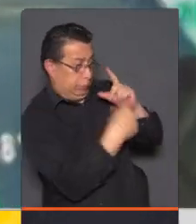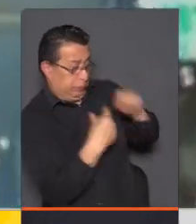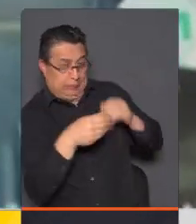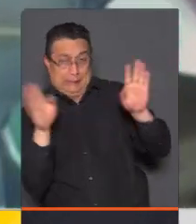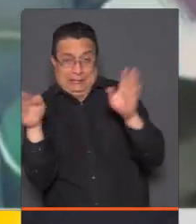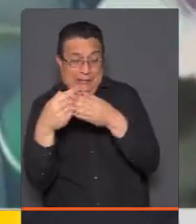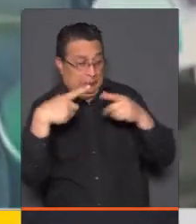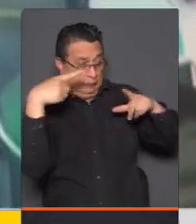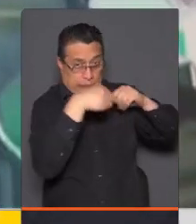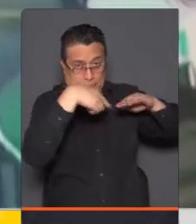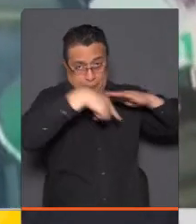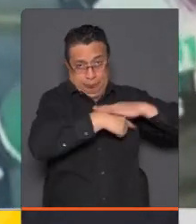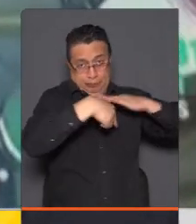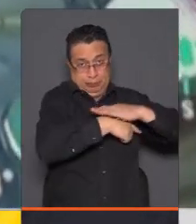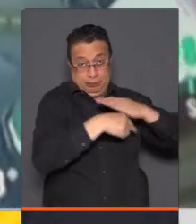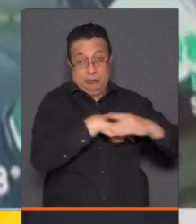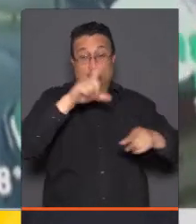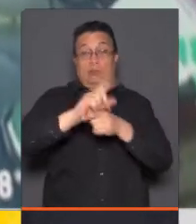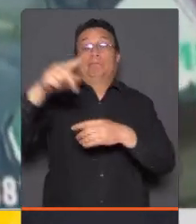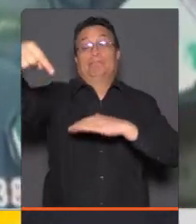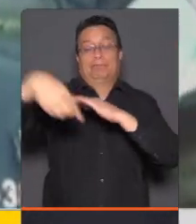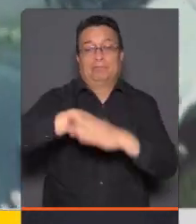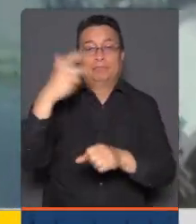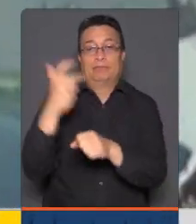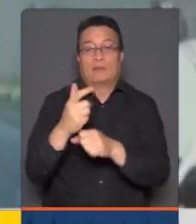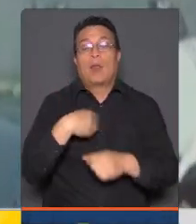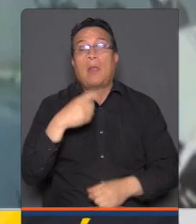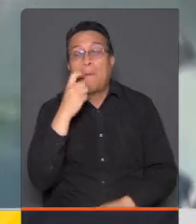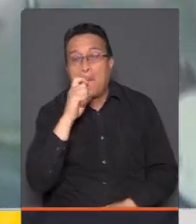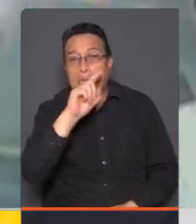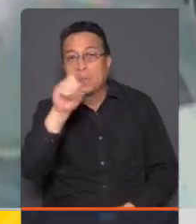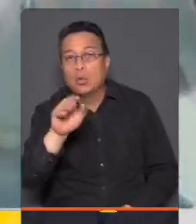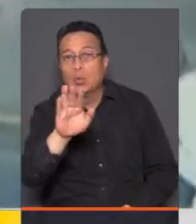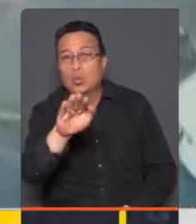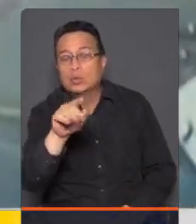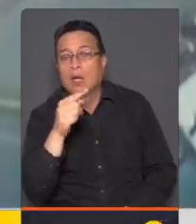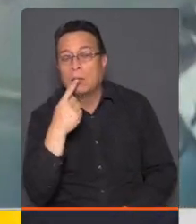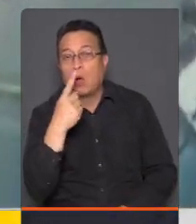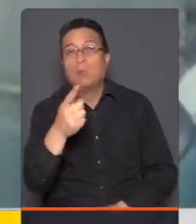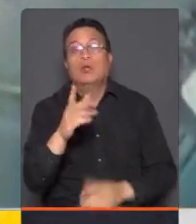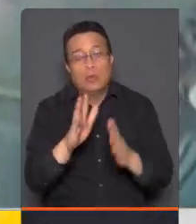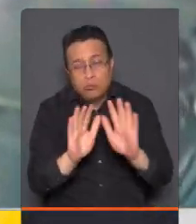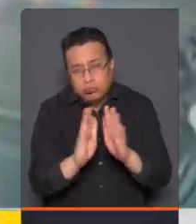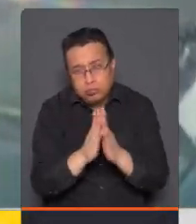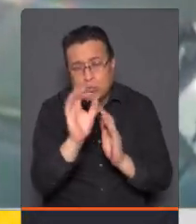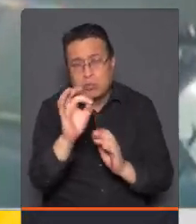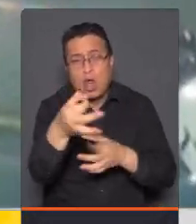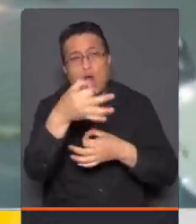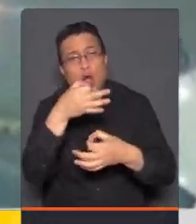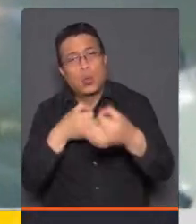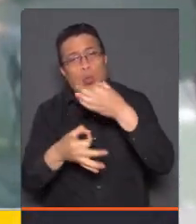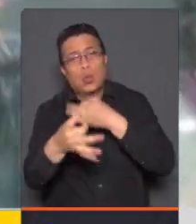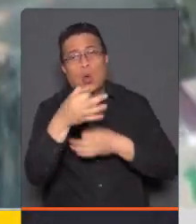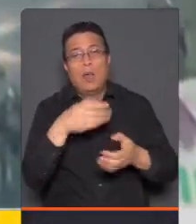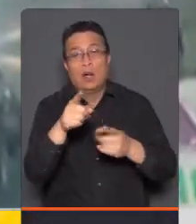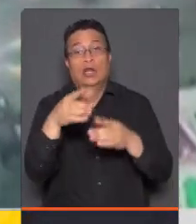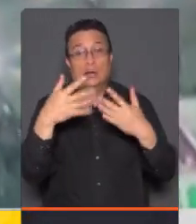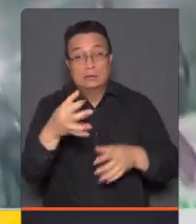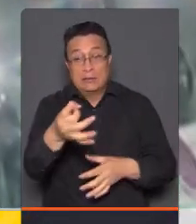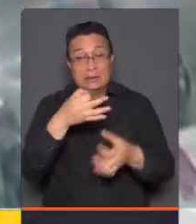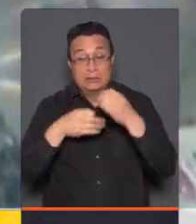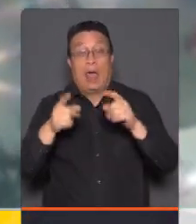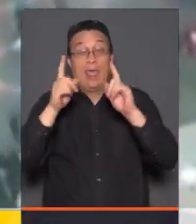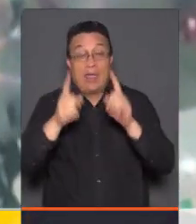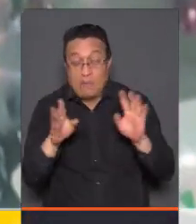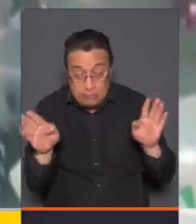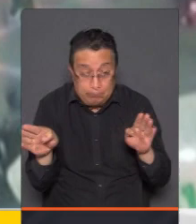de las dependencias de este local. De hecho, le queríamos preguntar a uno de ellos que estaba en este lugar. Amigo, si nos puedes comentar, por favor, ya nos habías dicho que tuvieron que encerrarse